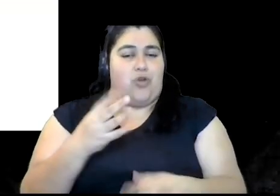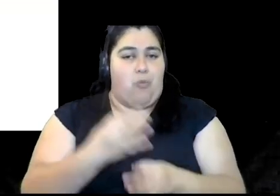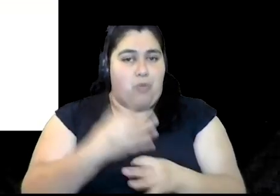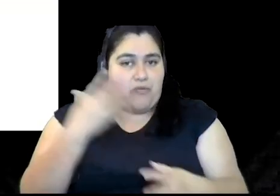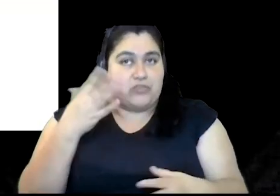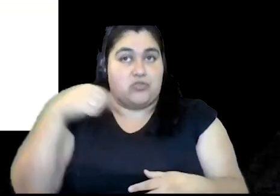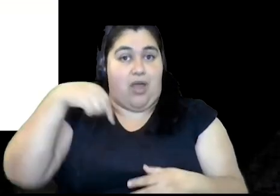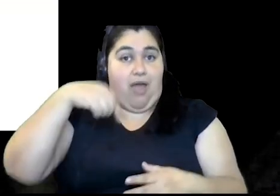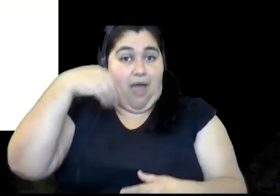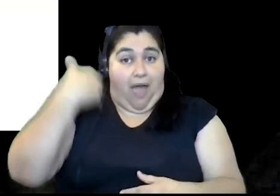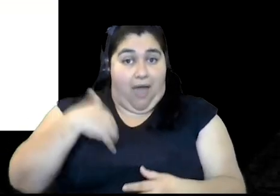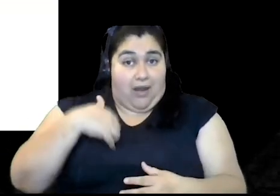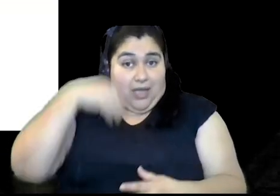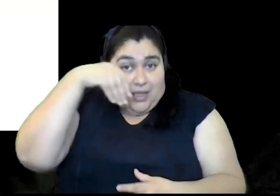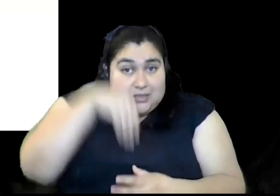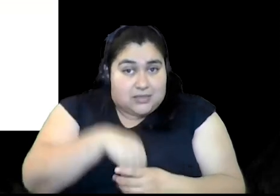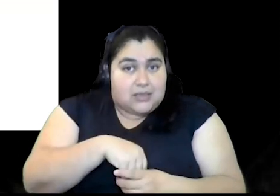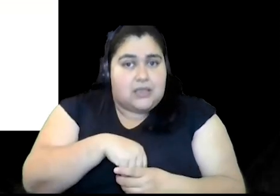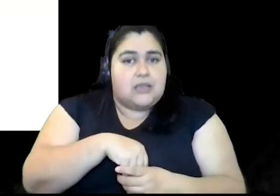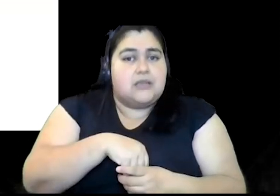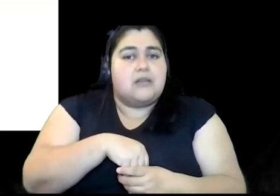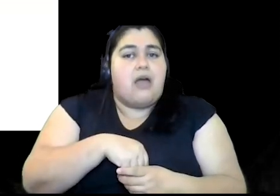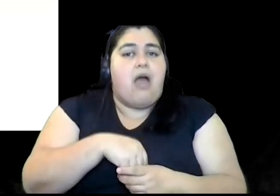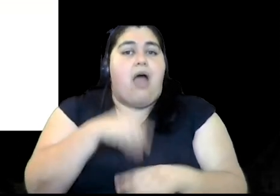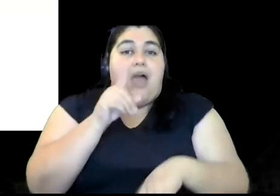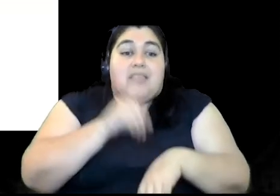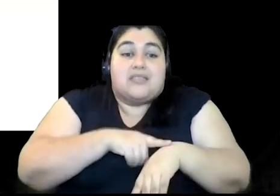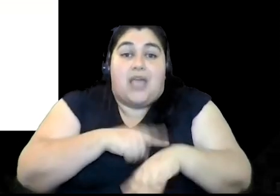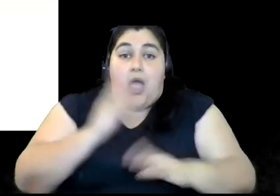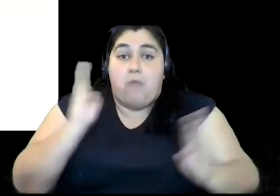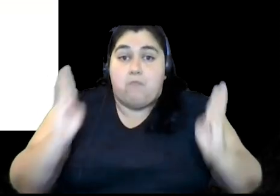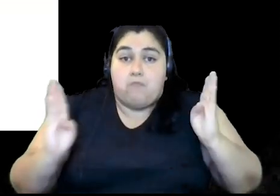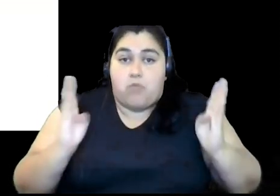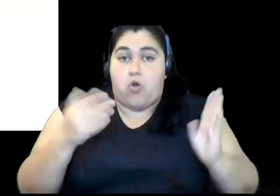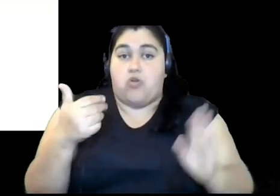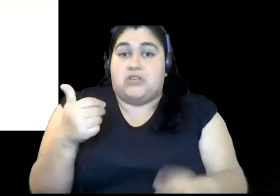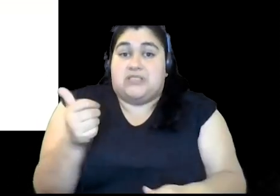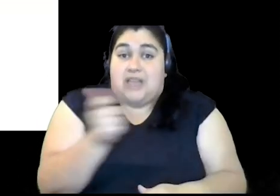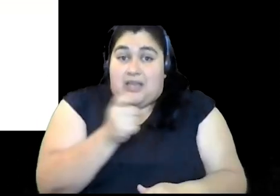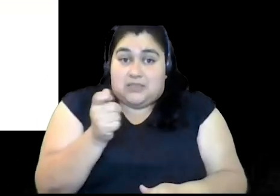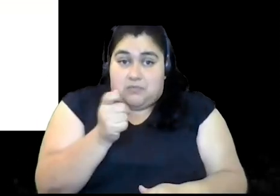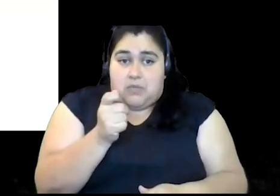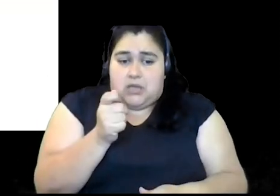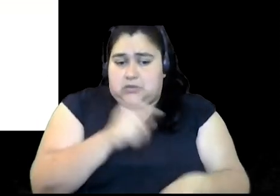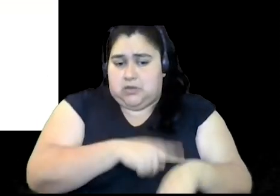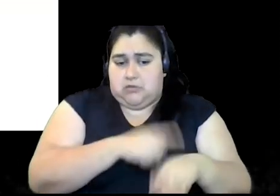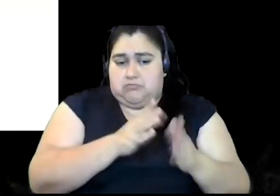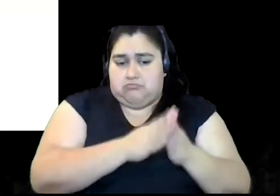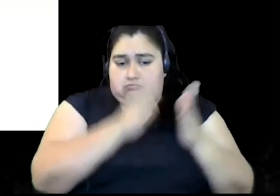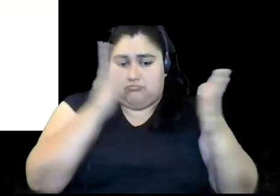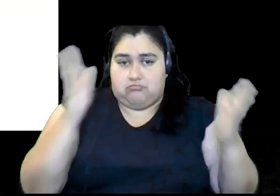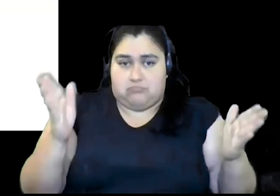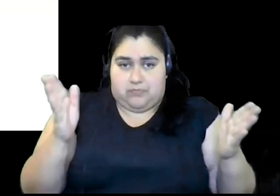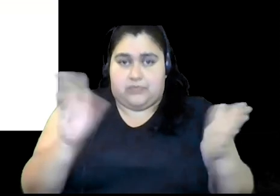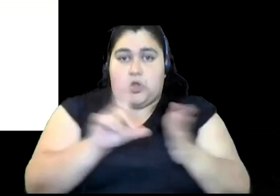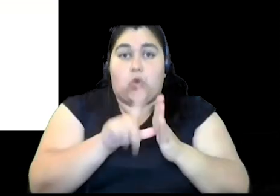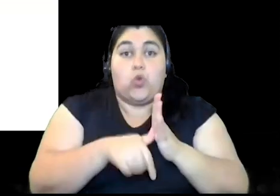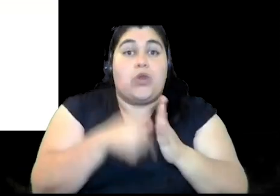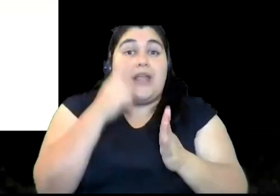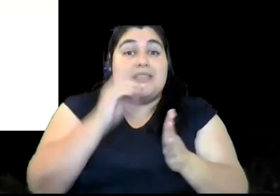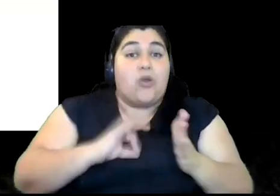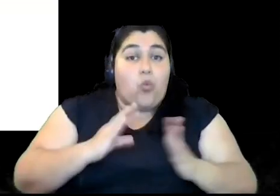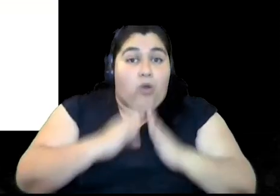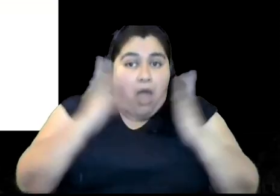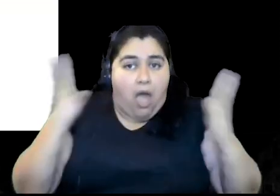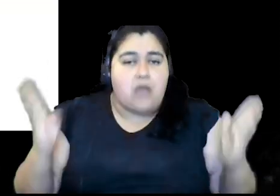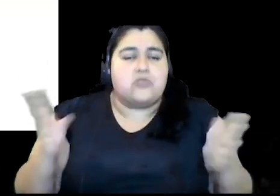país y toma el mismo parámetro temporal, 6 meses en un plazo de un año, se